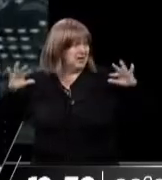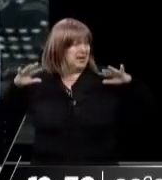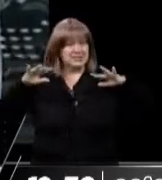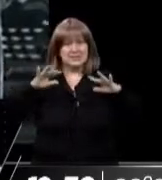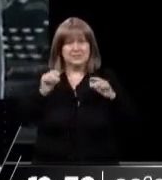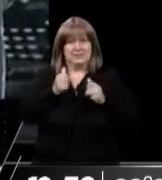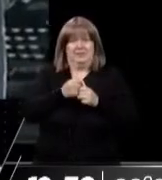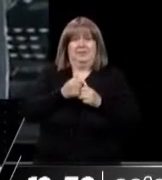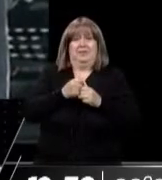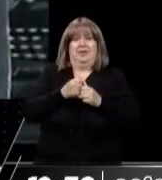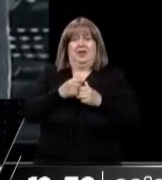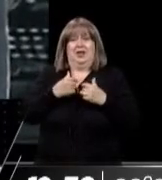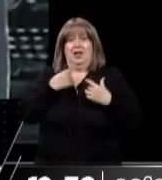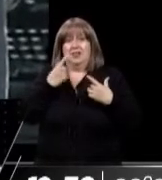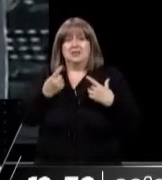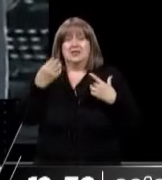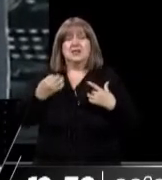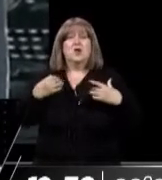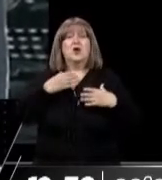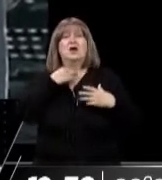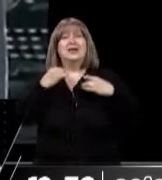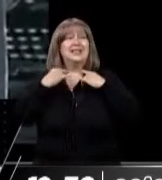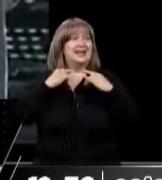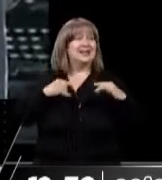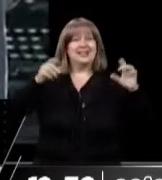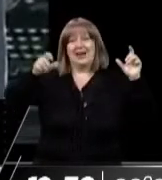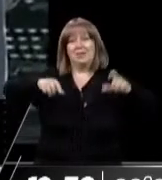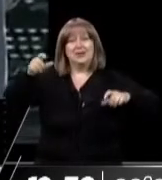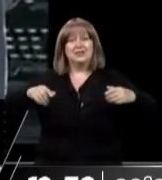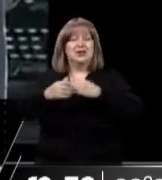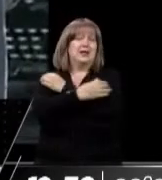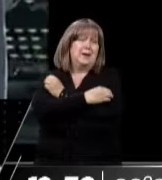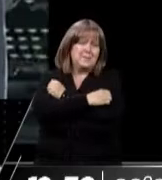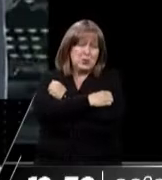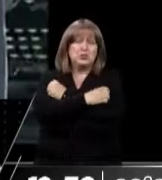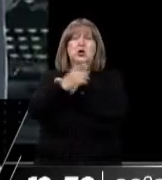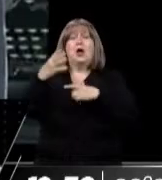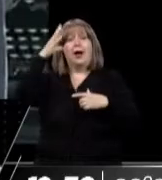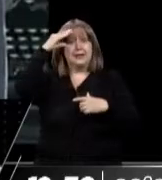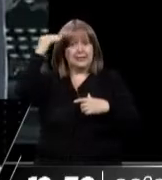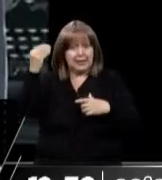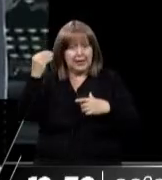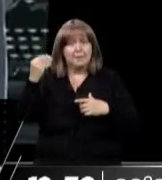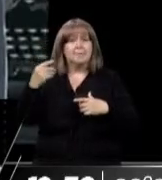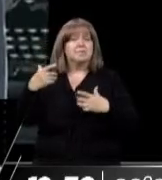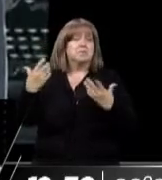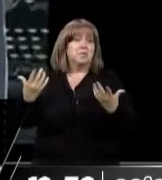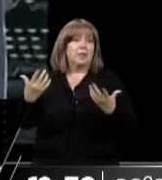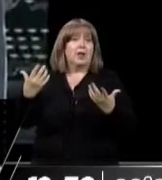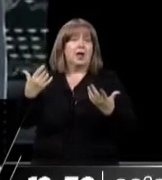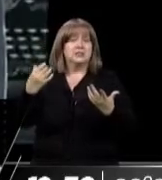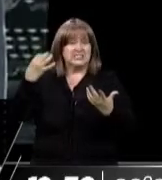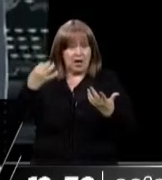a vitoria área acompañan a cristina y sabía que si un resultado cualquiera fuera el resultado